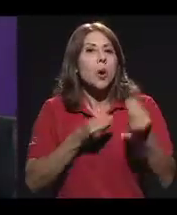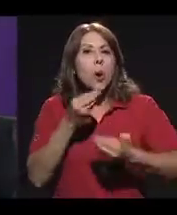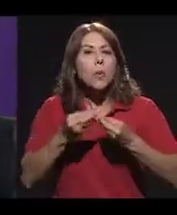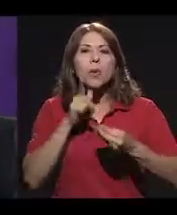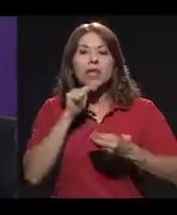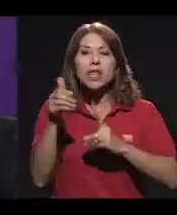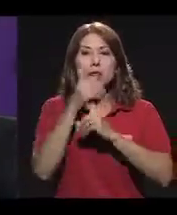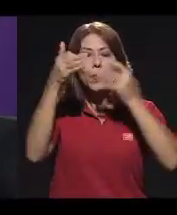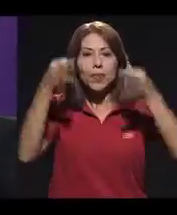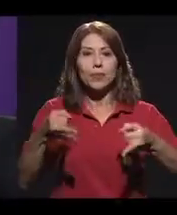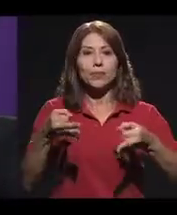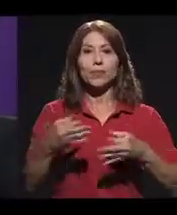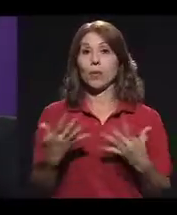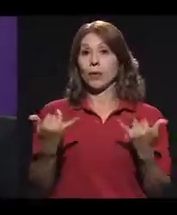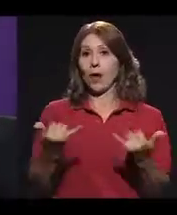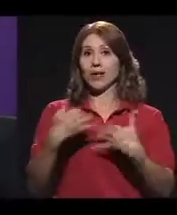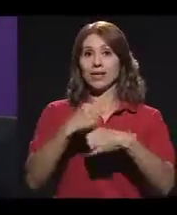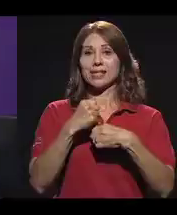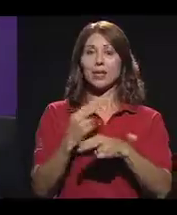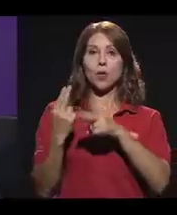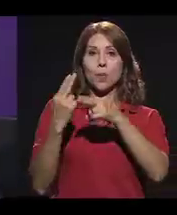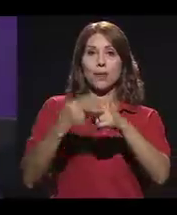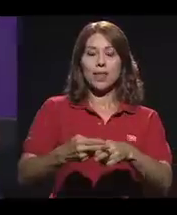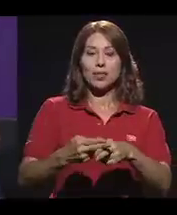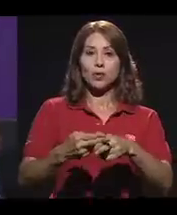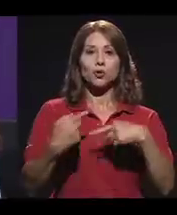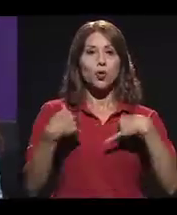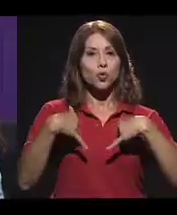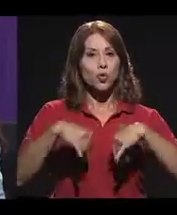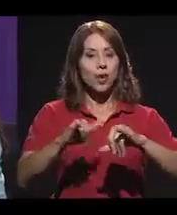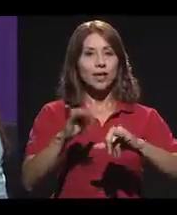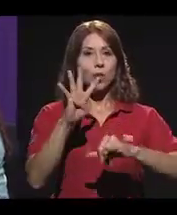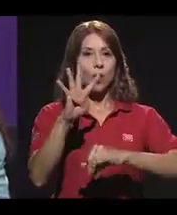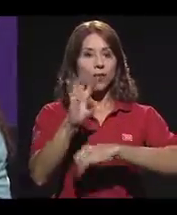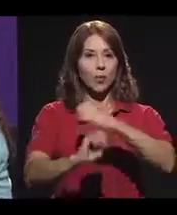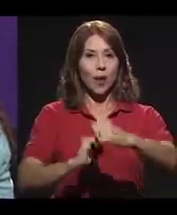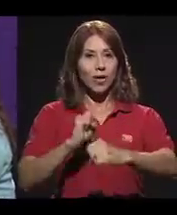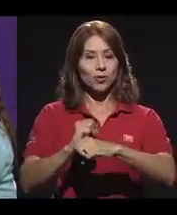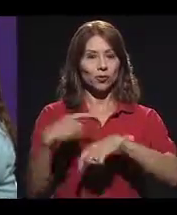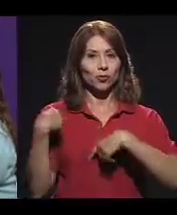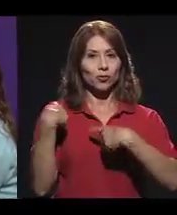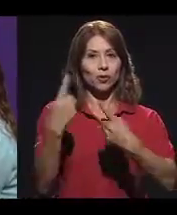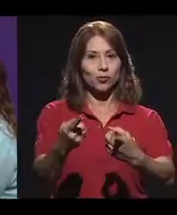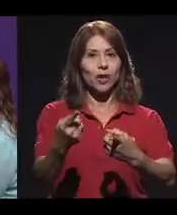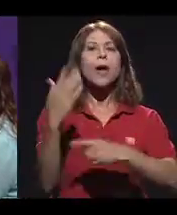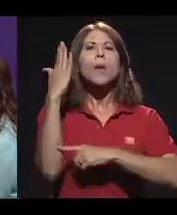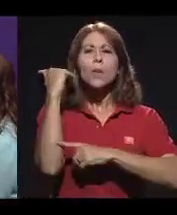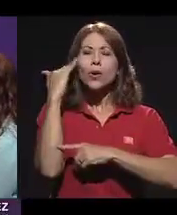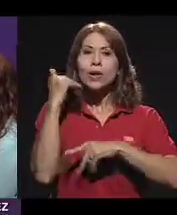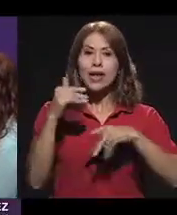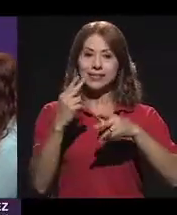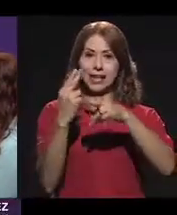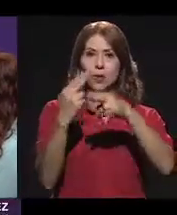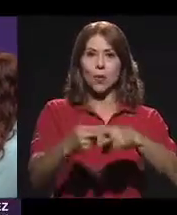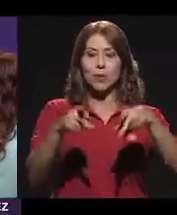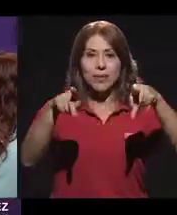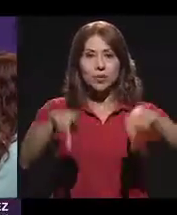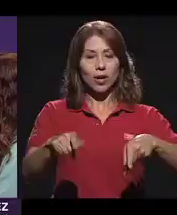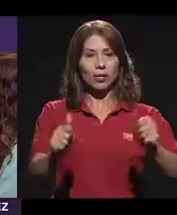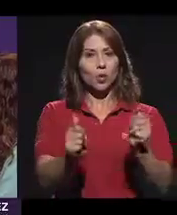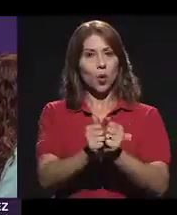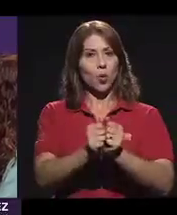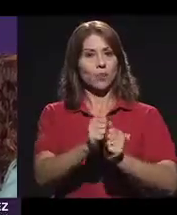Digamos, los nombramientos van a ser por 4 años. ¿Y por qué se puso personas de alta jerarquía? Porque al final se